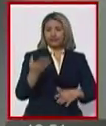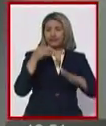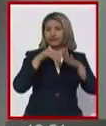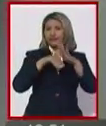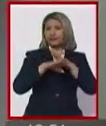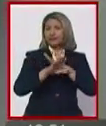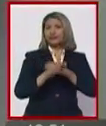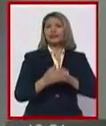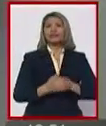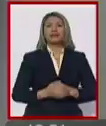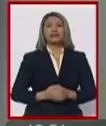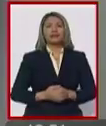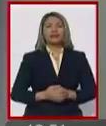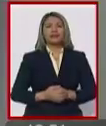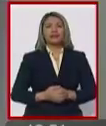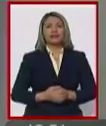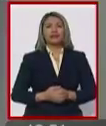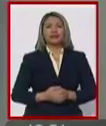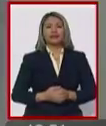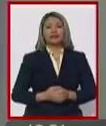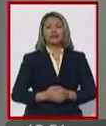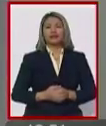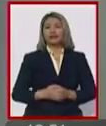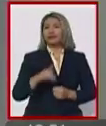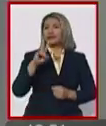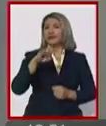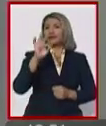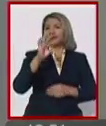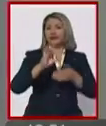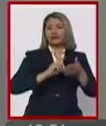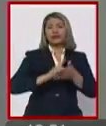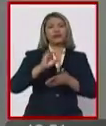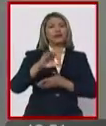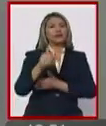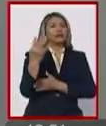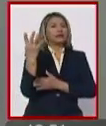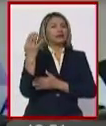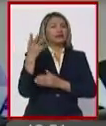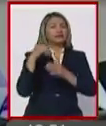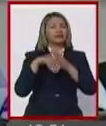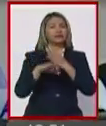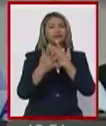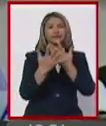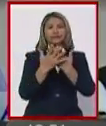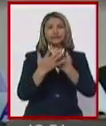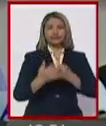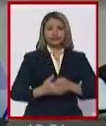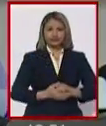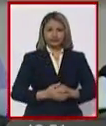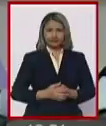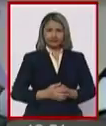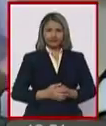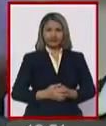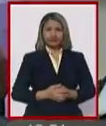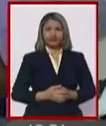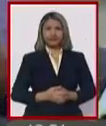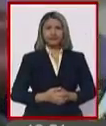ingresó el 29 de diciembre del 2014 al recinto de